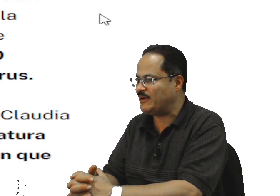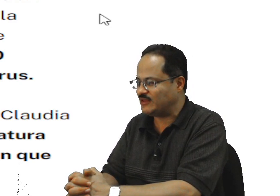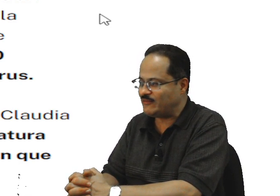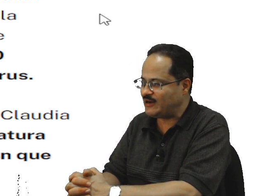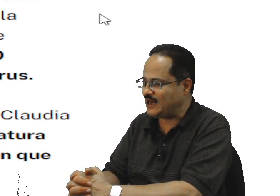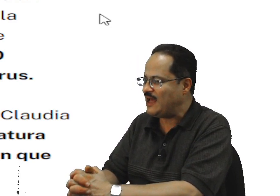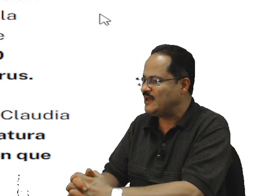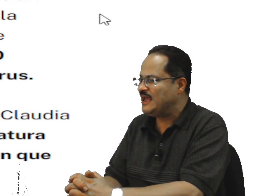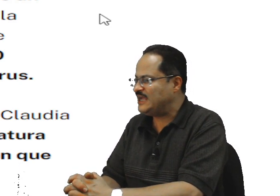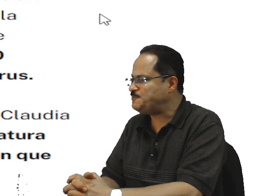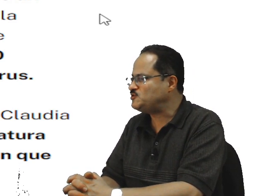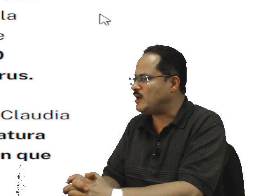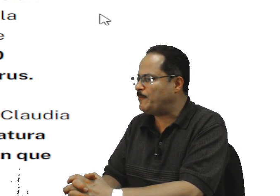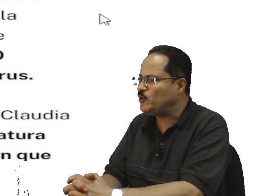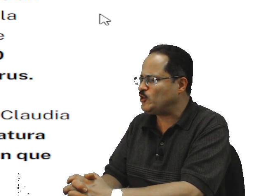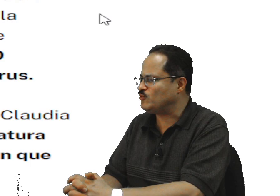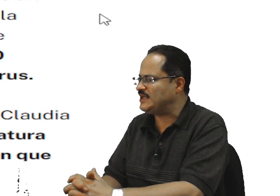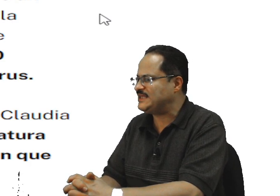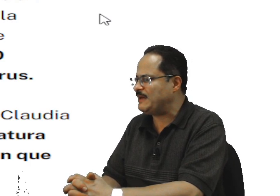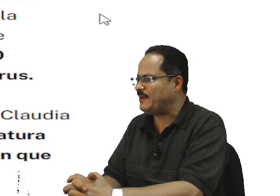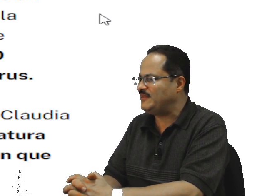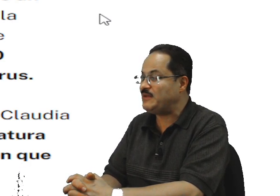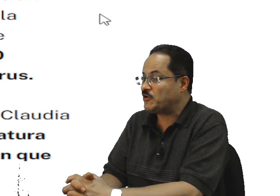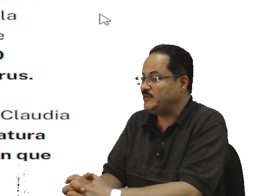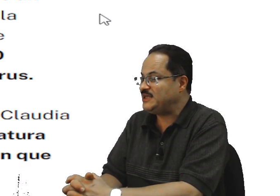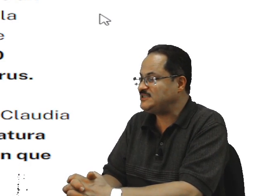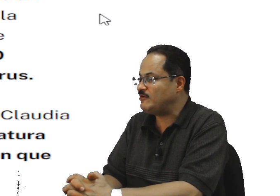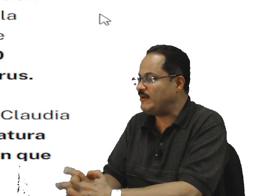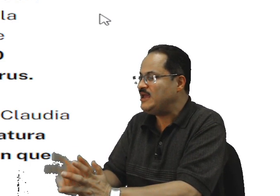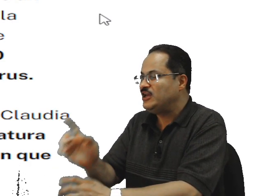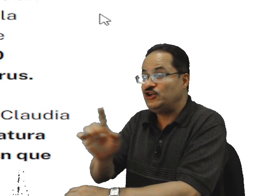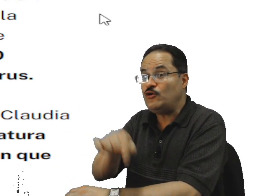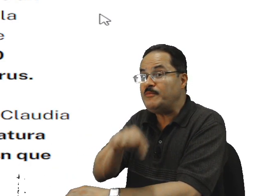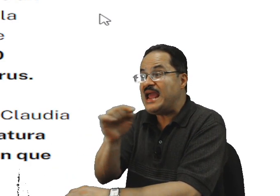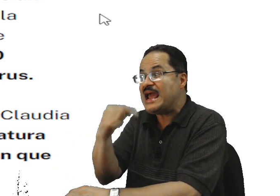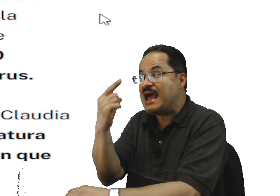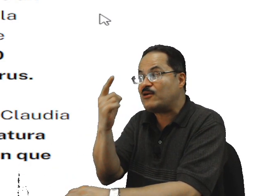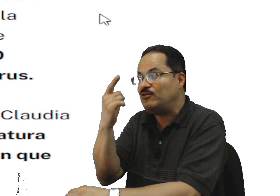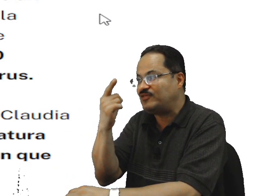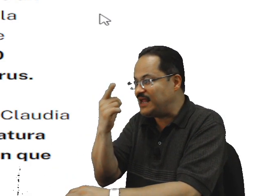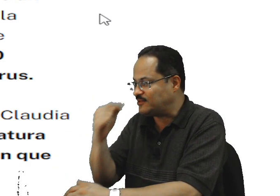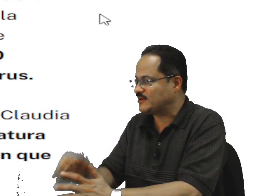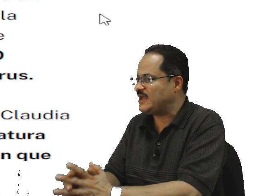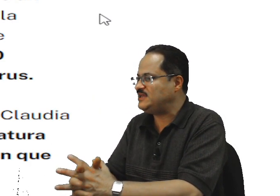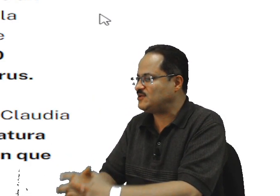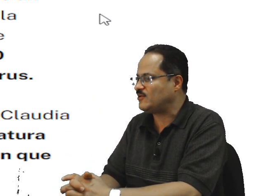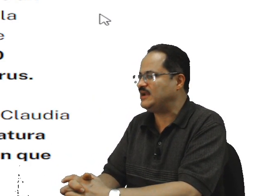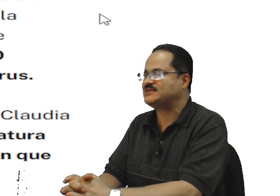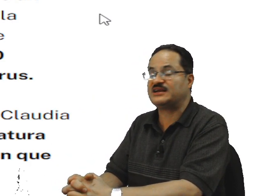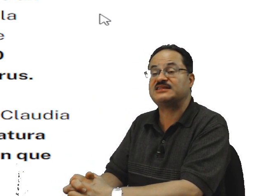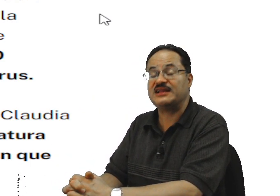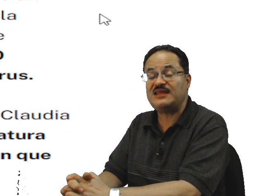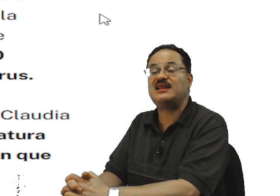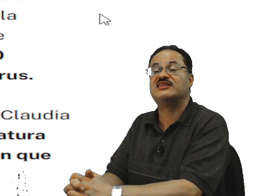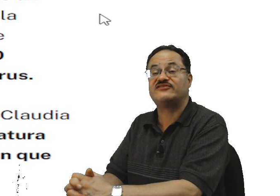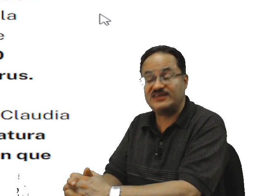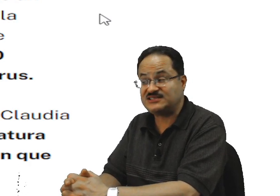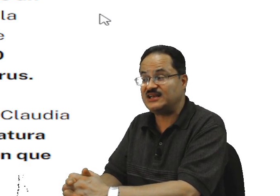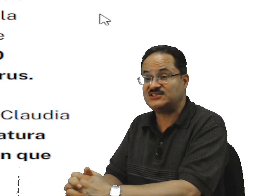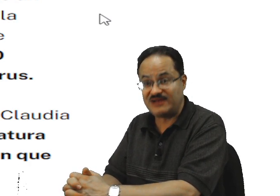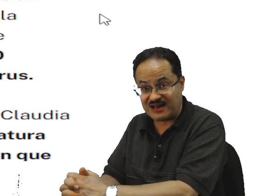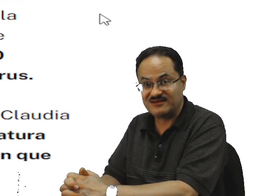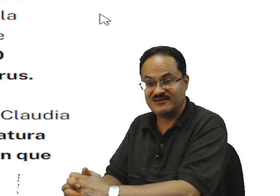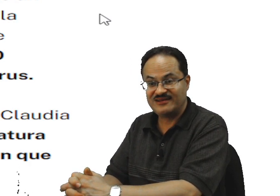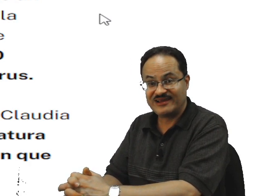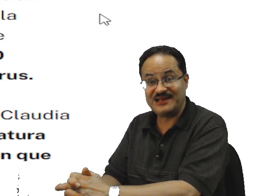la mano de morena es por su apoyo durante la pandemia covid-19 y un meac contrato que hizo con la secretaría de la defensa